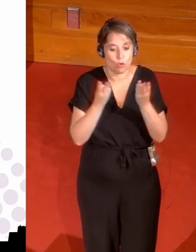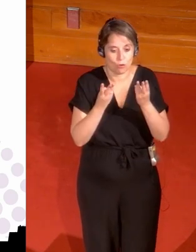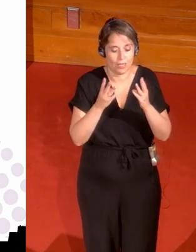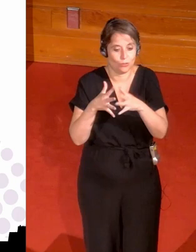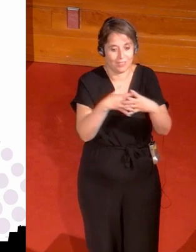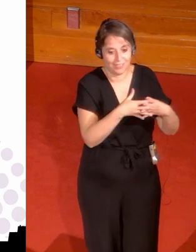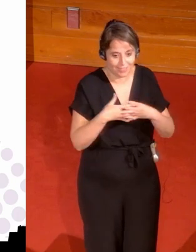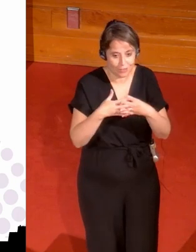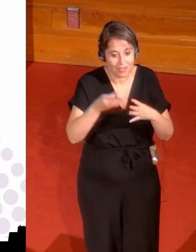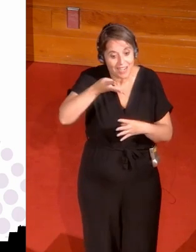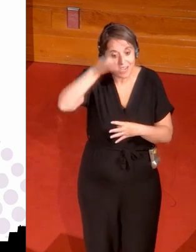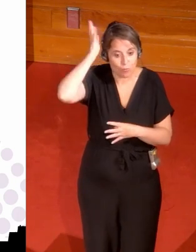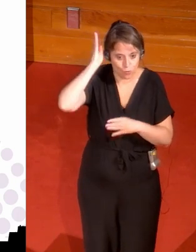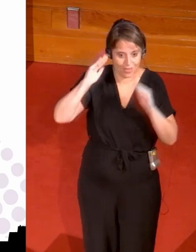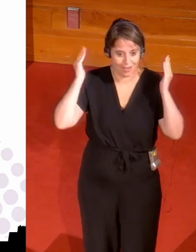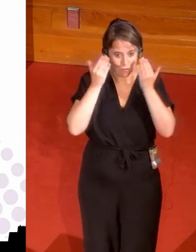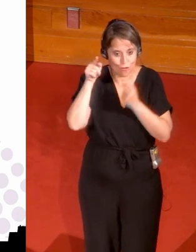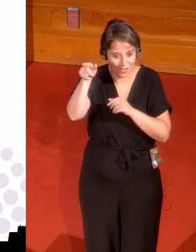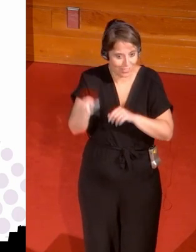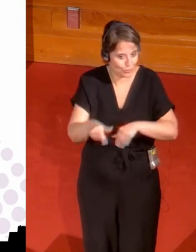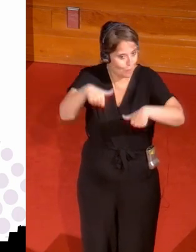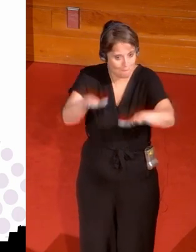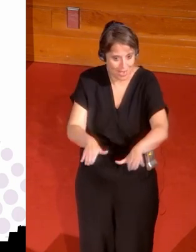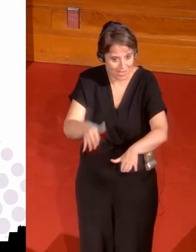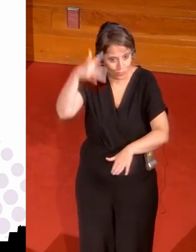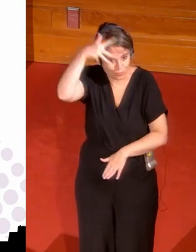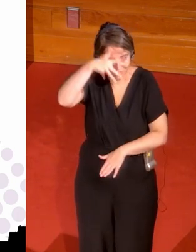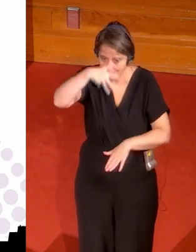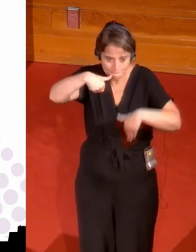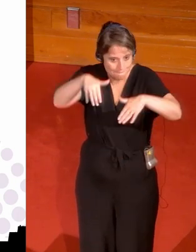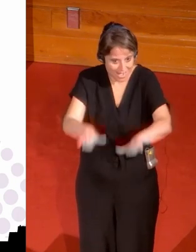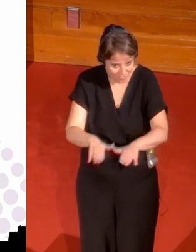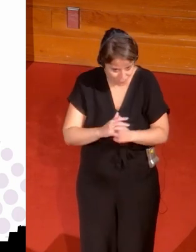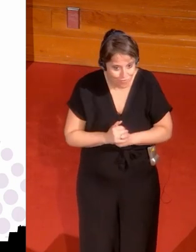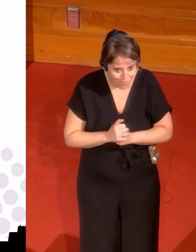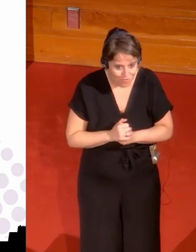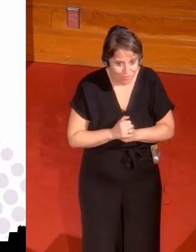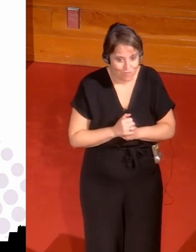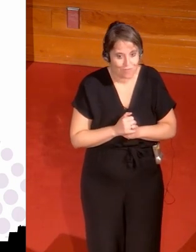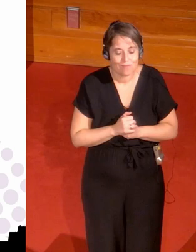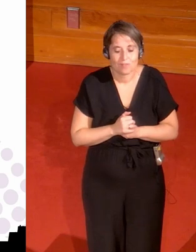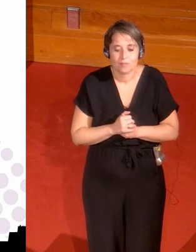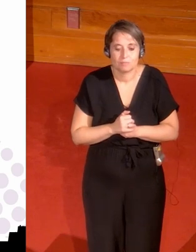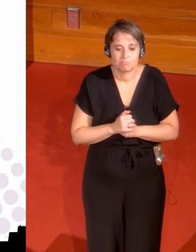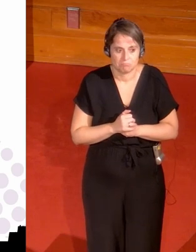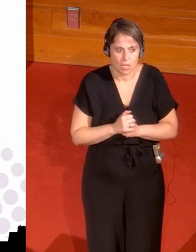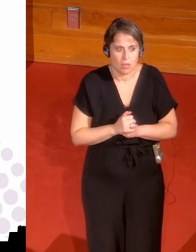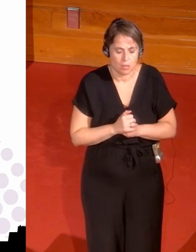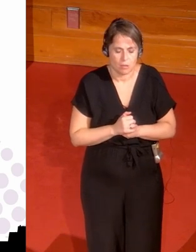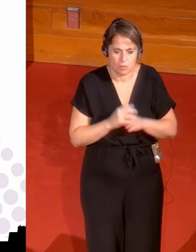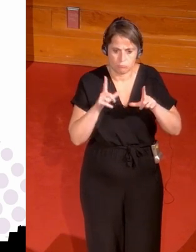congresistas republicanos por los congresistas de Trump y varios eh destacados